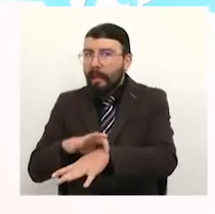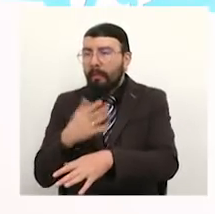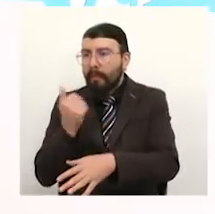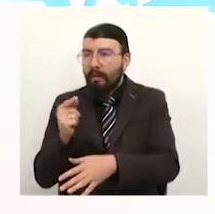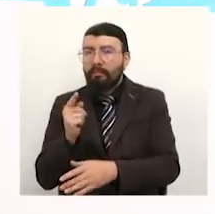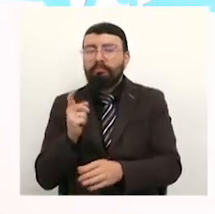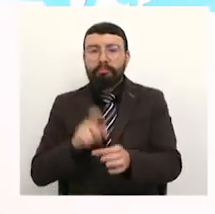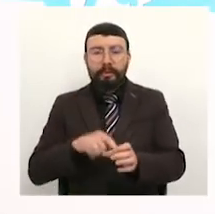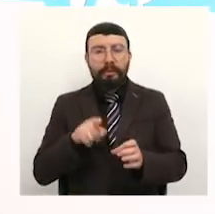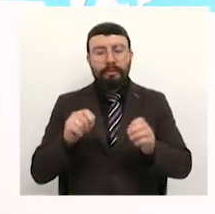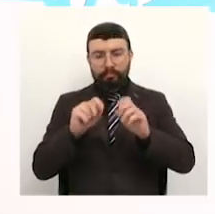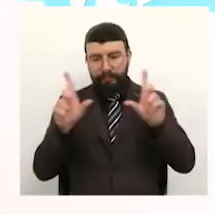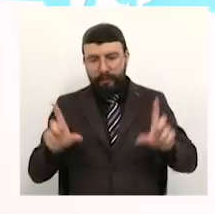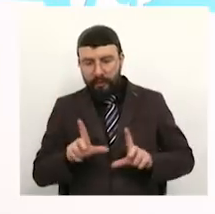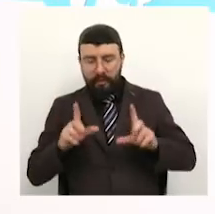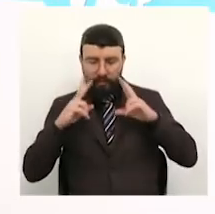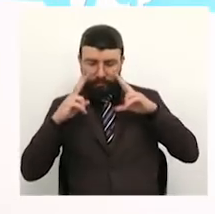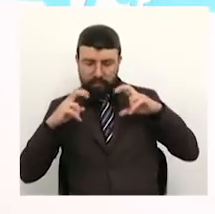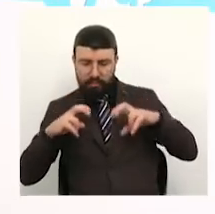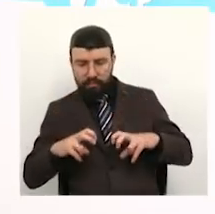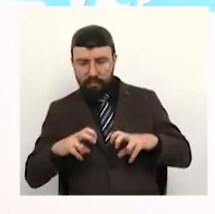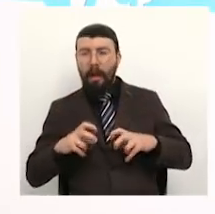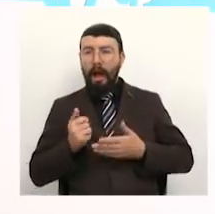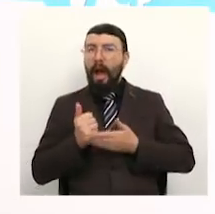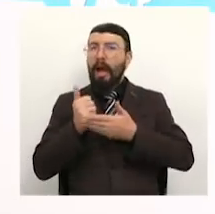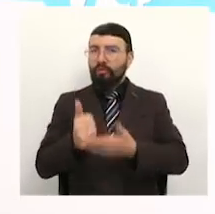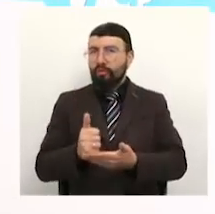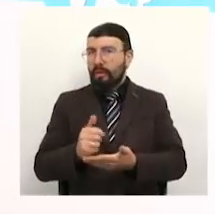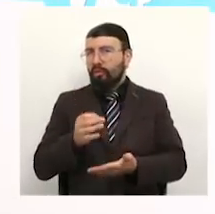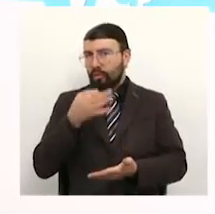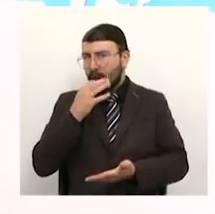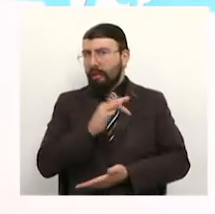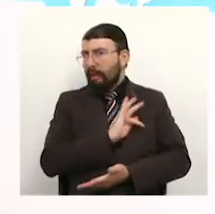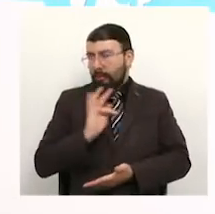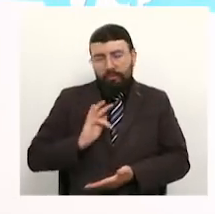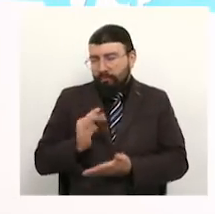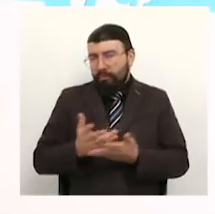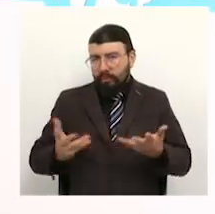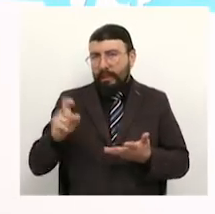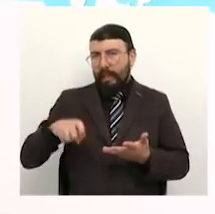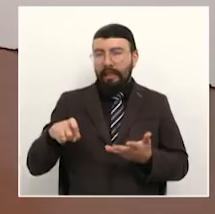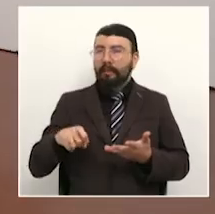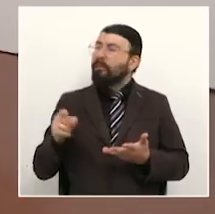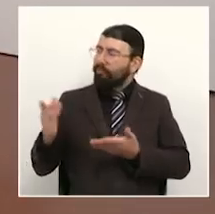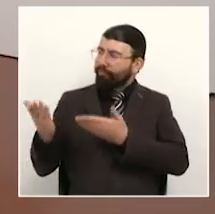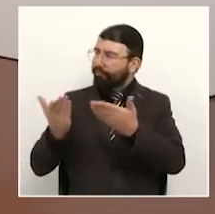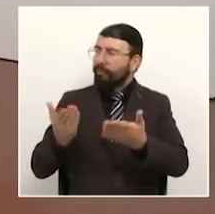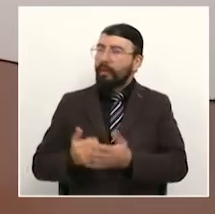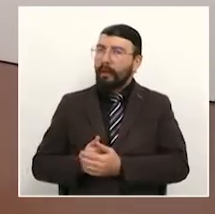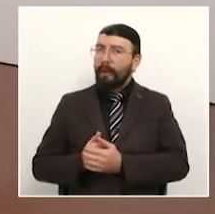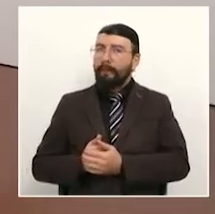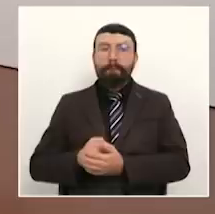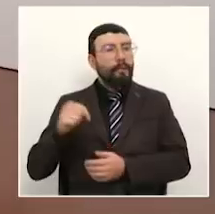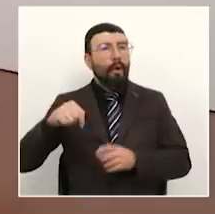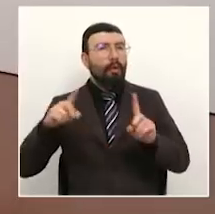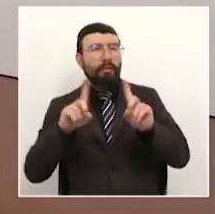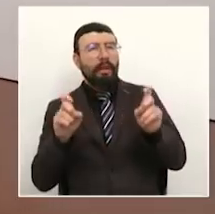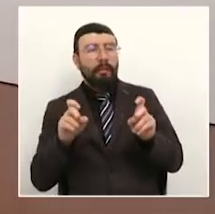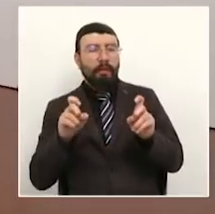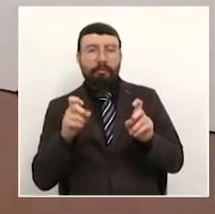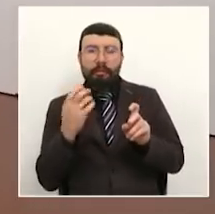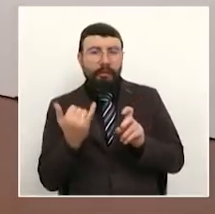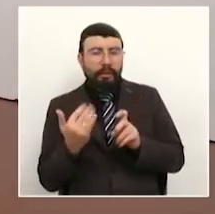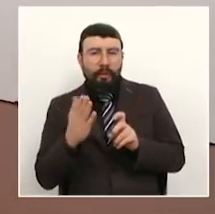y puedan recibir un tratamiento doctora dawn a rodríguez bueno entonces estábamos hablando inicialmente